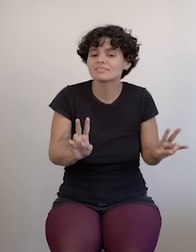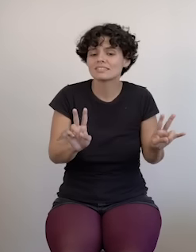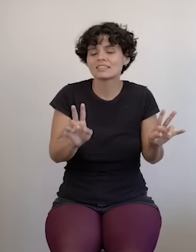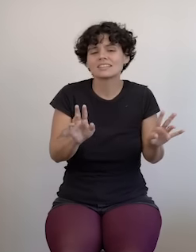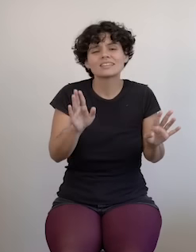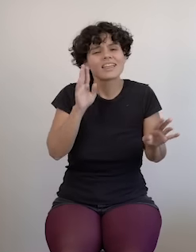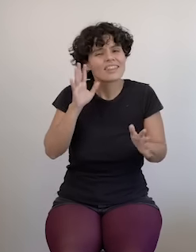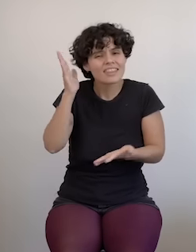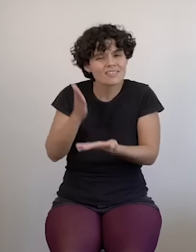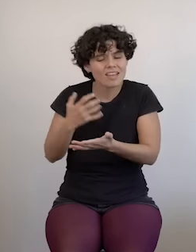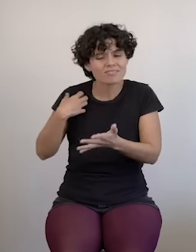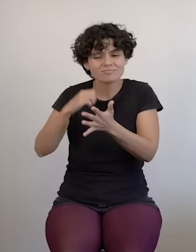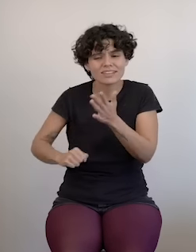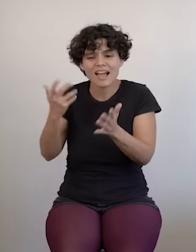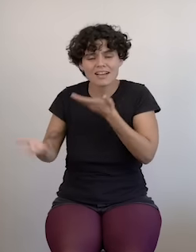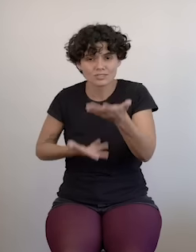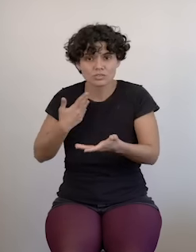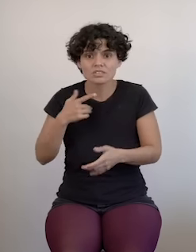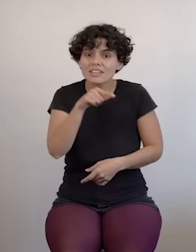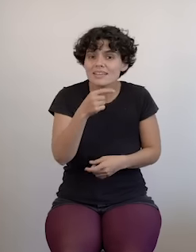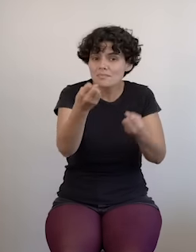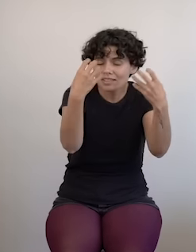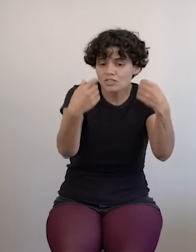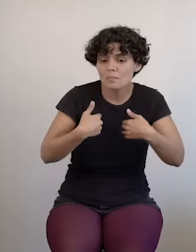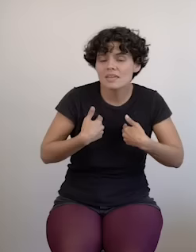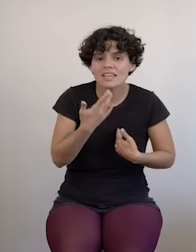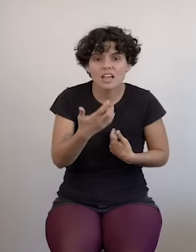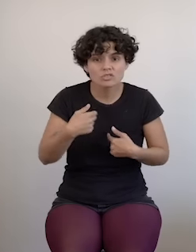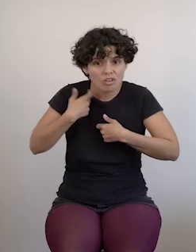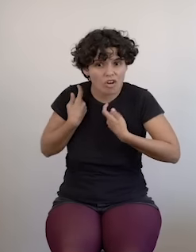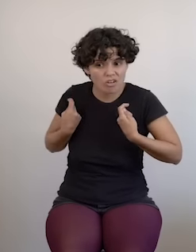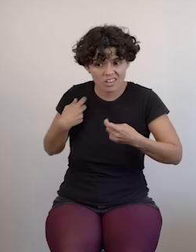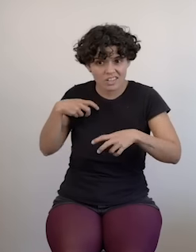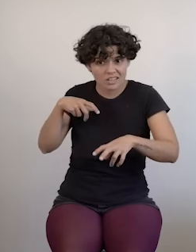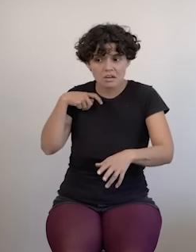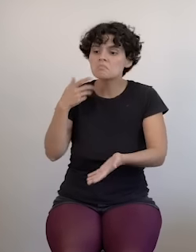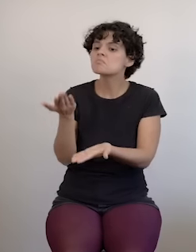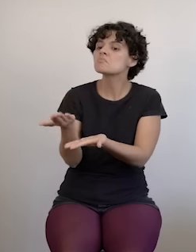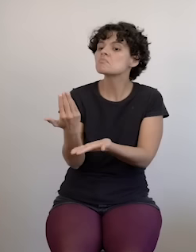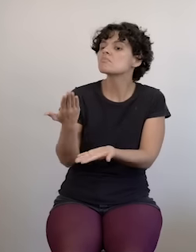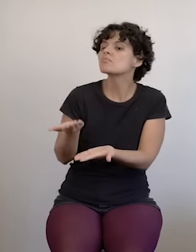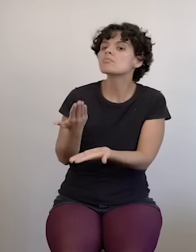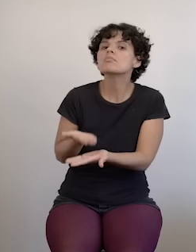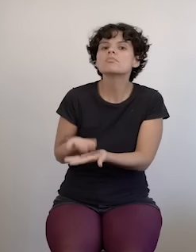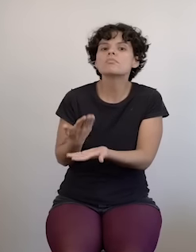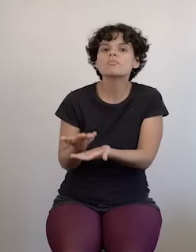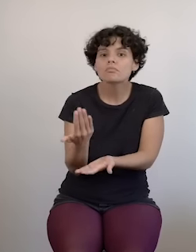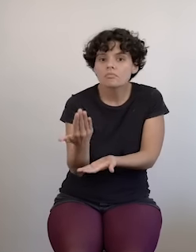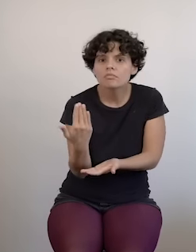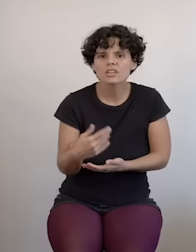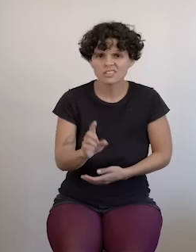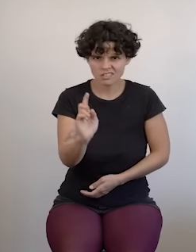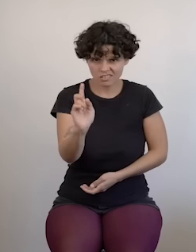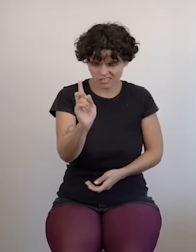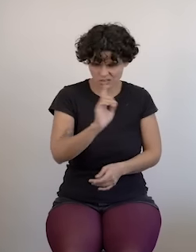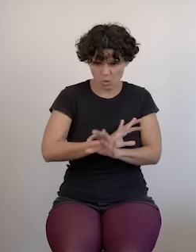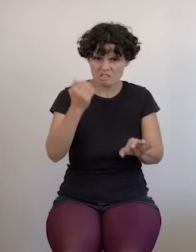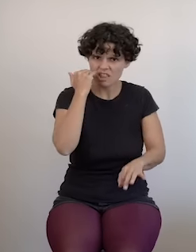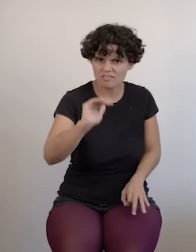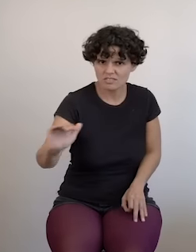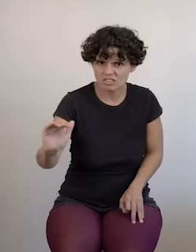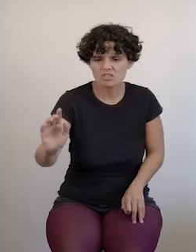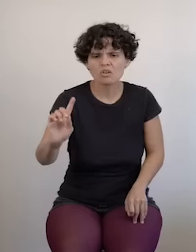si alguno tiene que los saquen esos temas. Que mexicano me enseñó a mí que yo nunca debo cobrarle a un cabro chico que está a punto de depresión